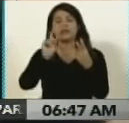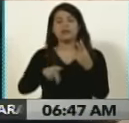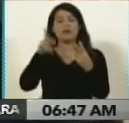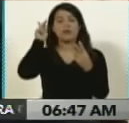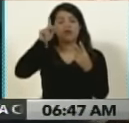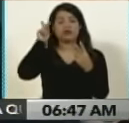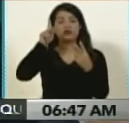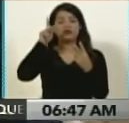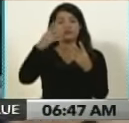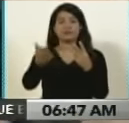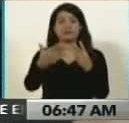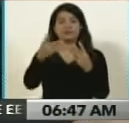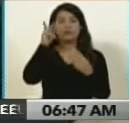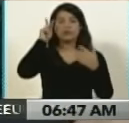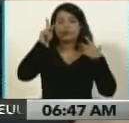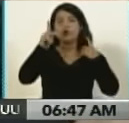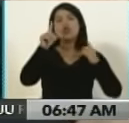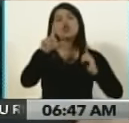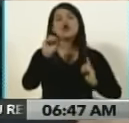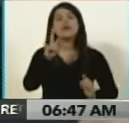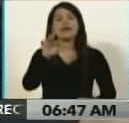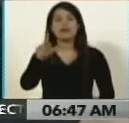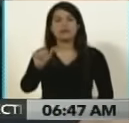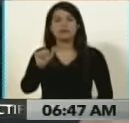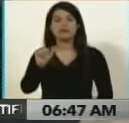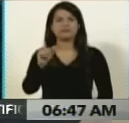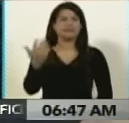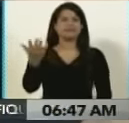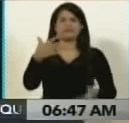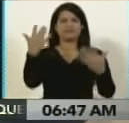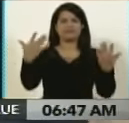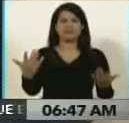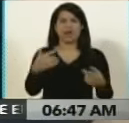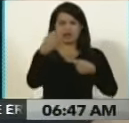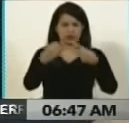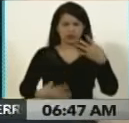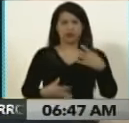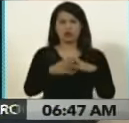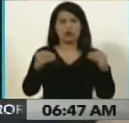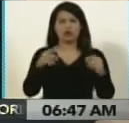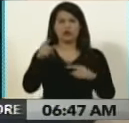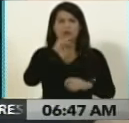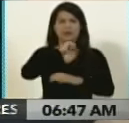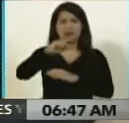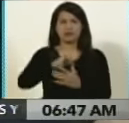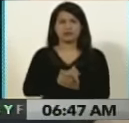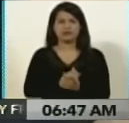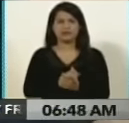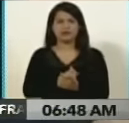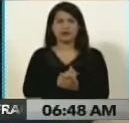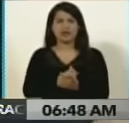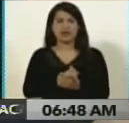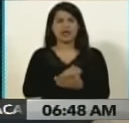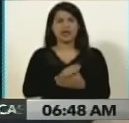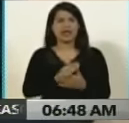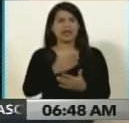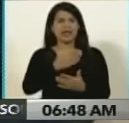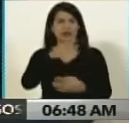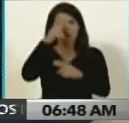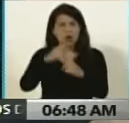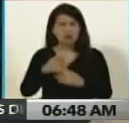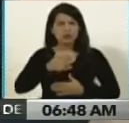profesor Lovera, en fin, no es concebible que ellos a su vez nos fuesen a rendir homenaje a